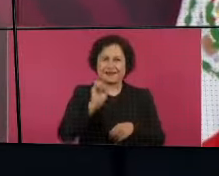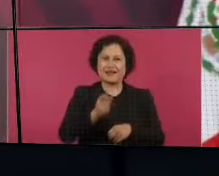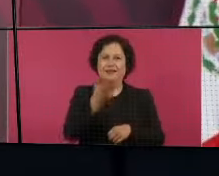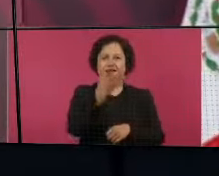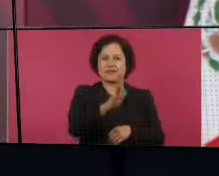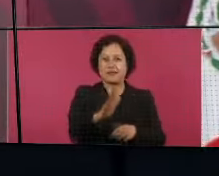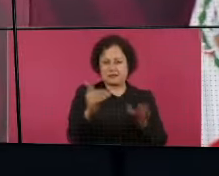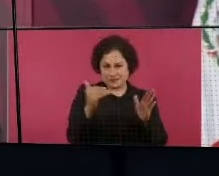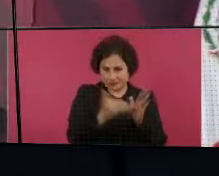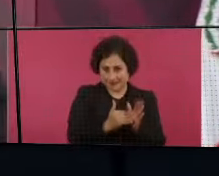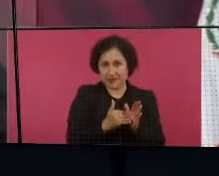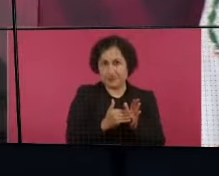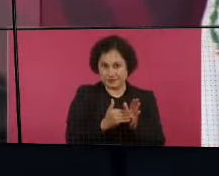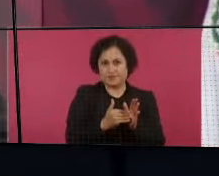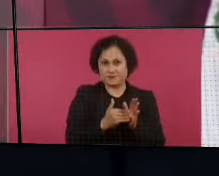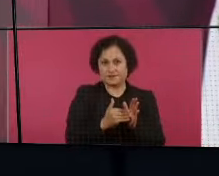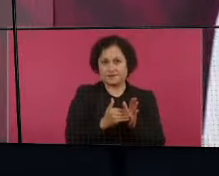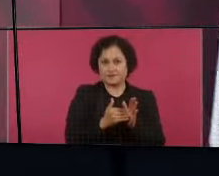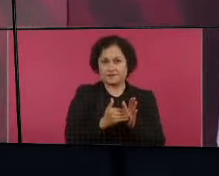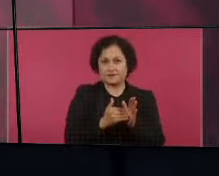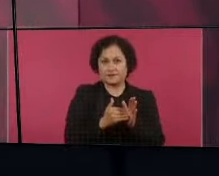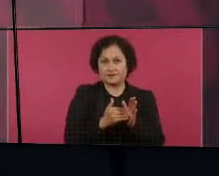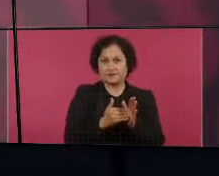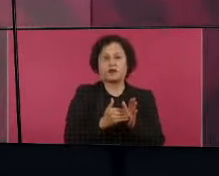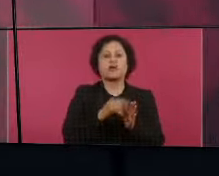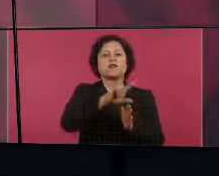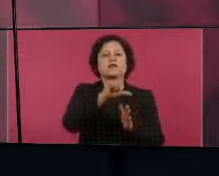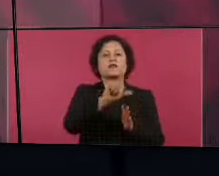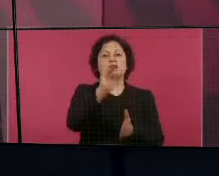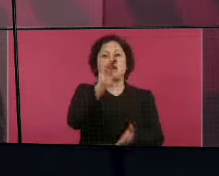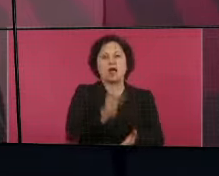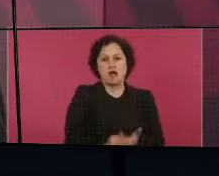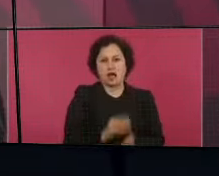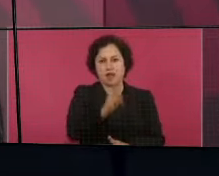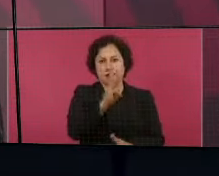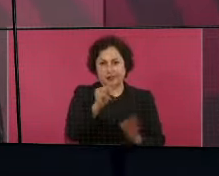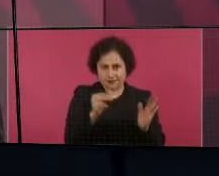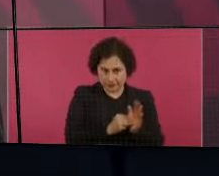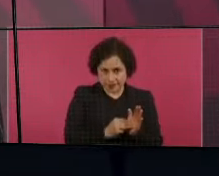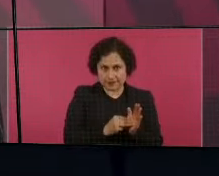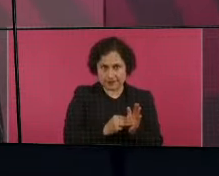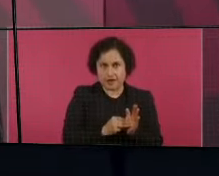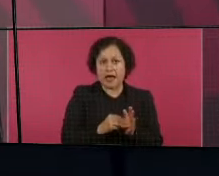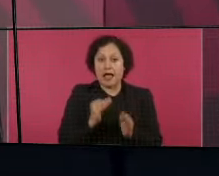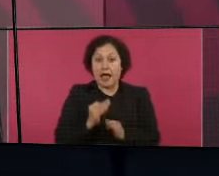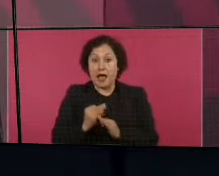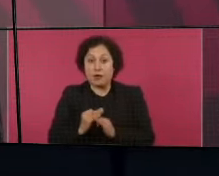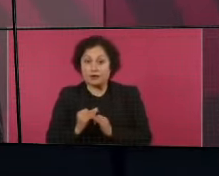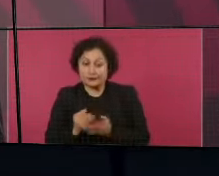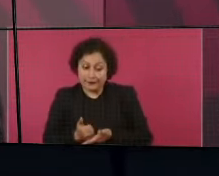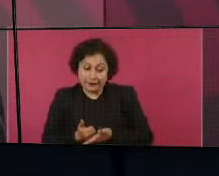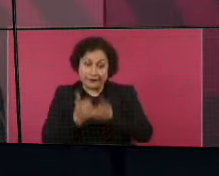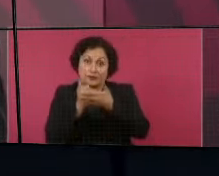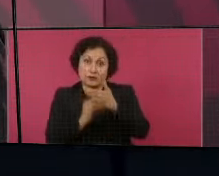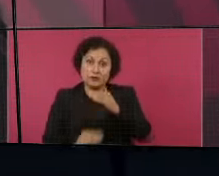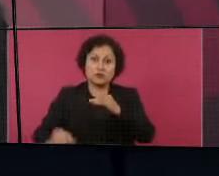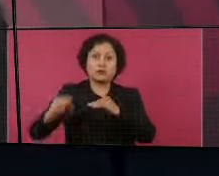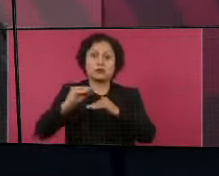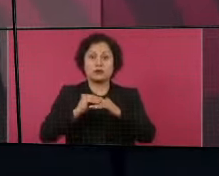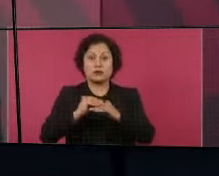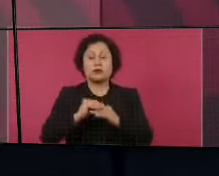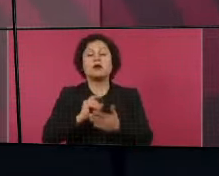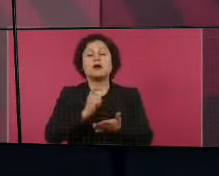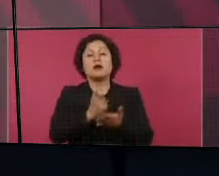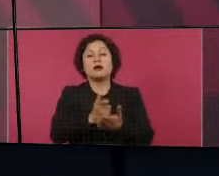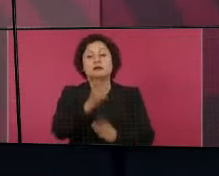millones y millones de dólares el aifa le tienen que estar inyectando dinero mes con mes y el tren Maya que está